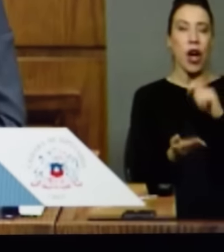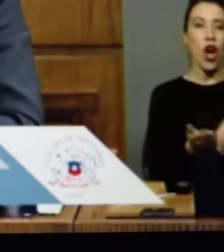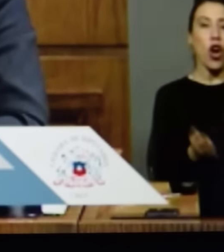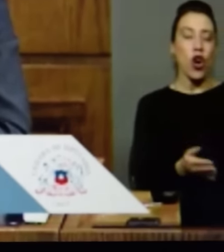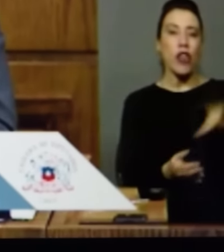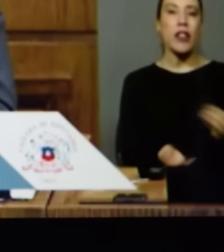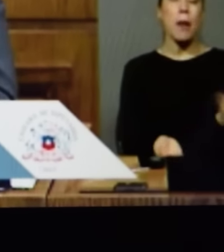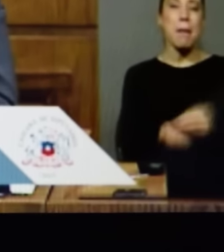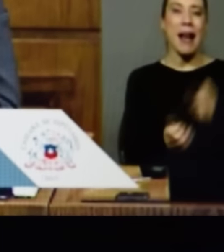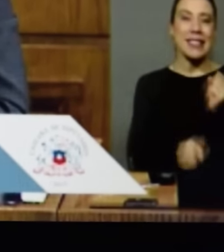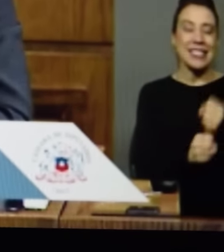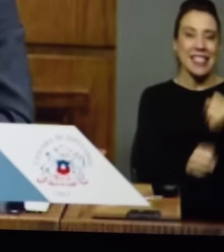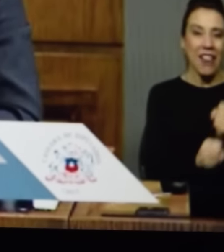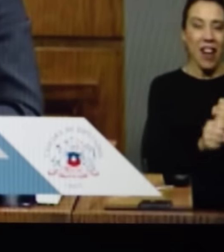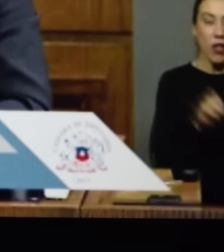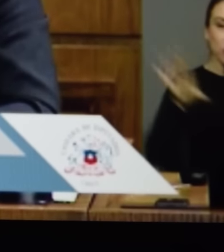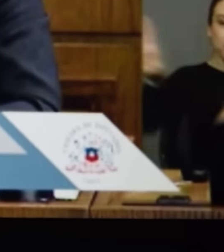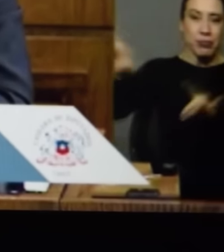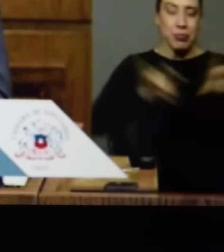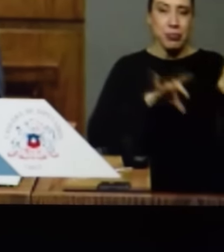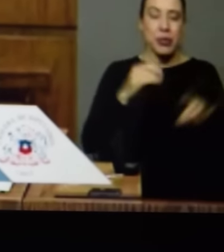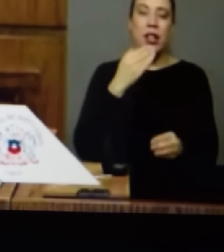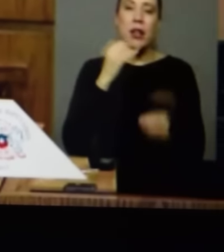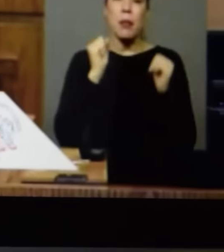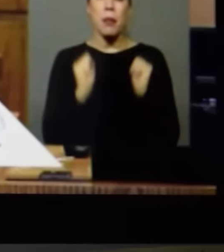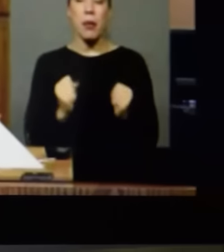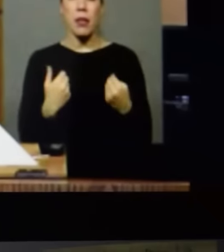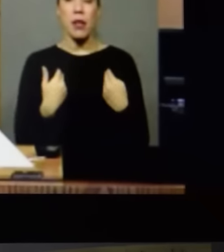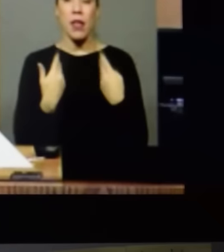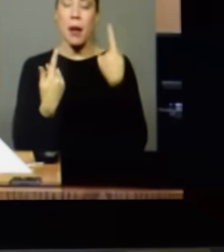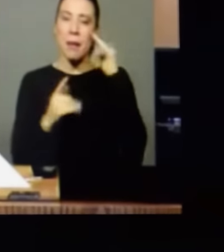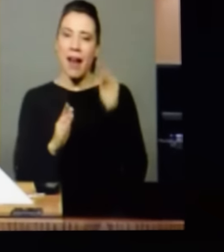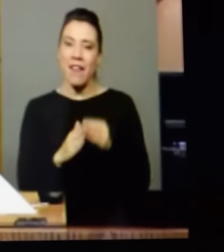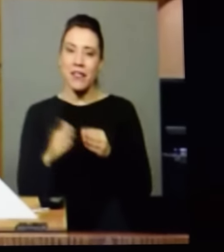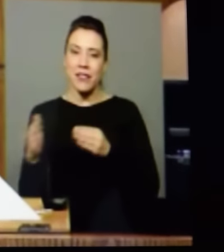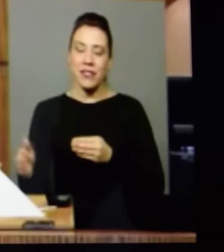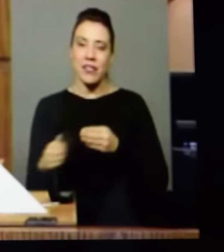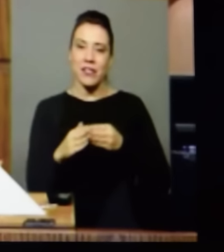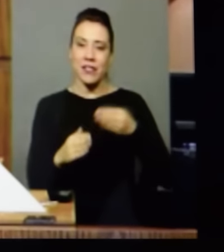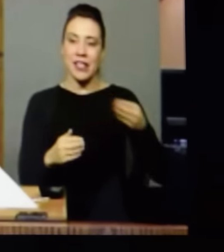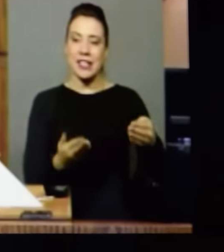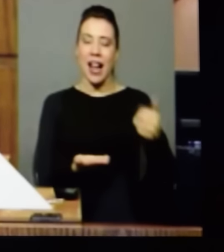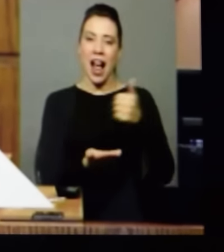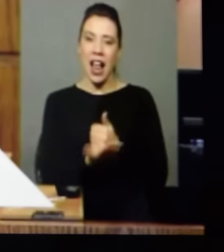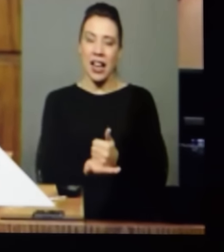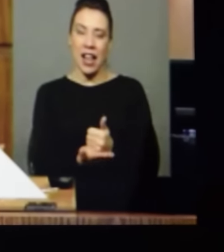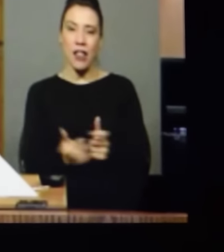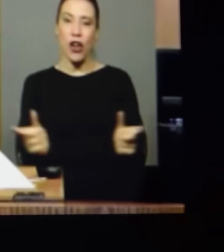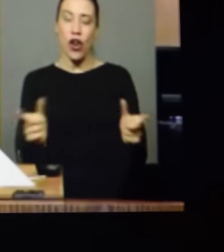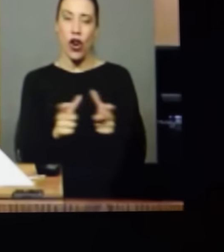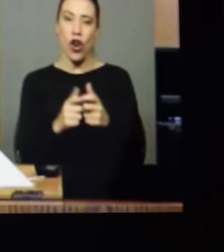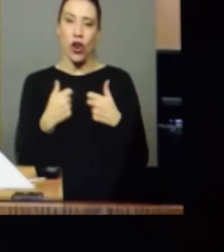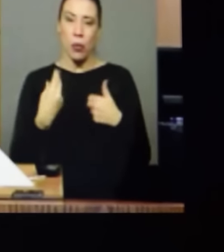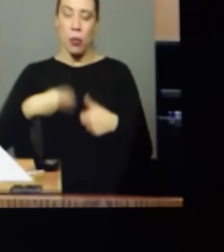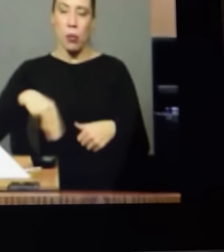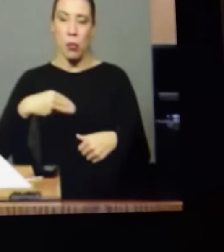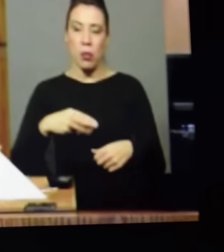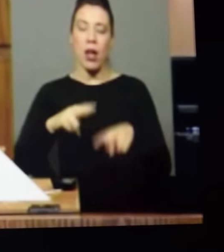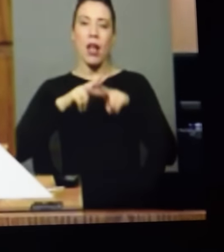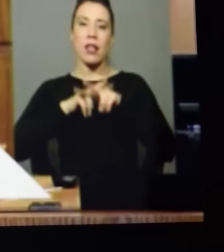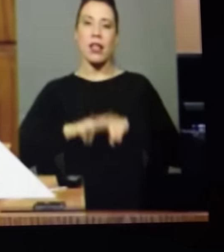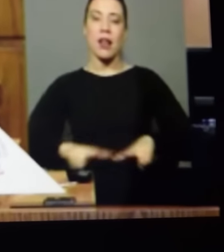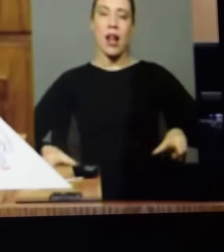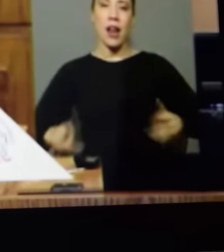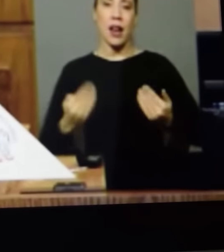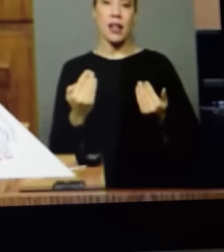contratación de mano de obra, sino que también pueda generar para los vecinos y para el alcalde y el consejo municipal la